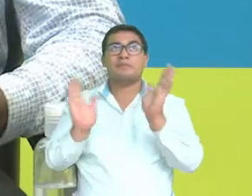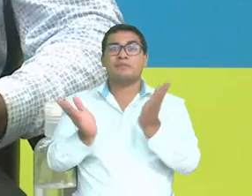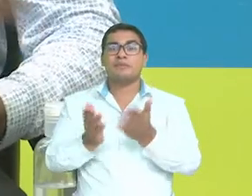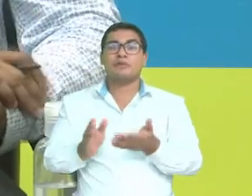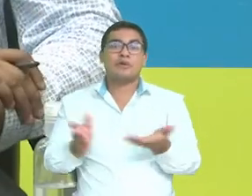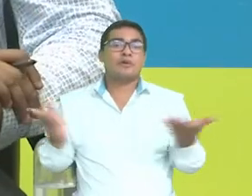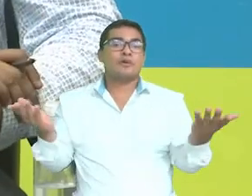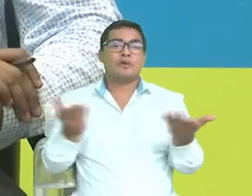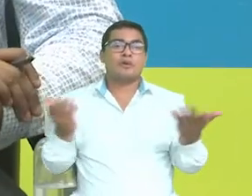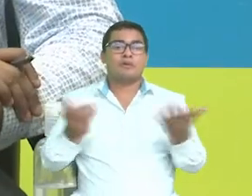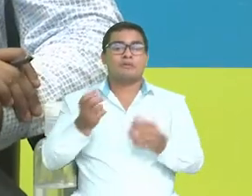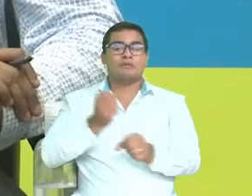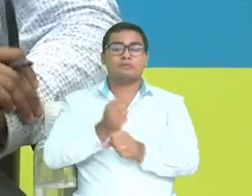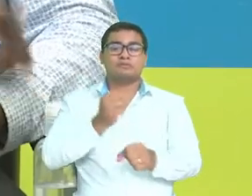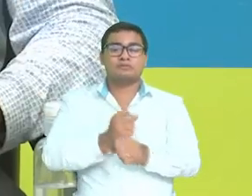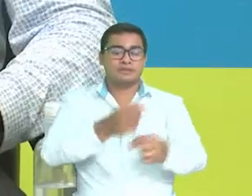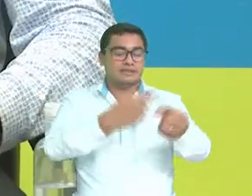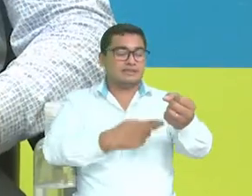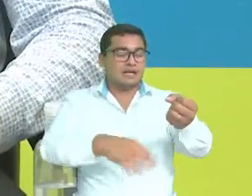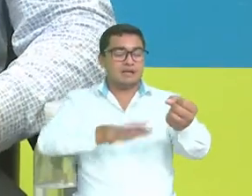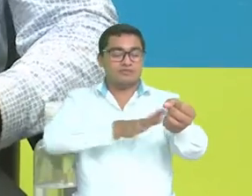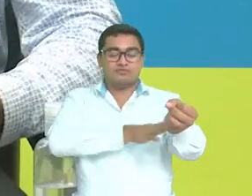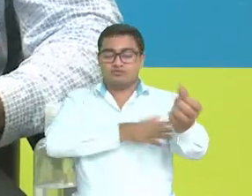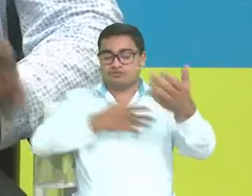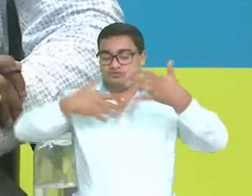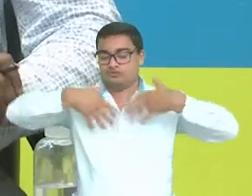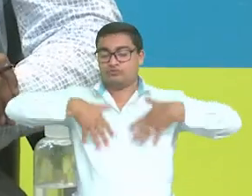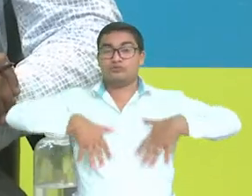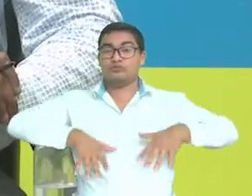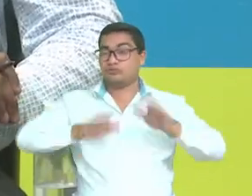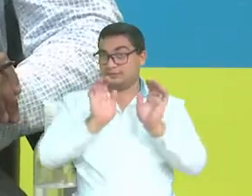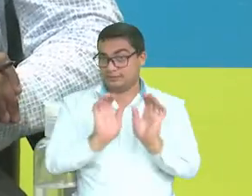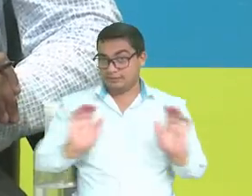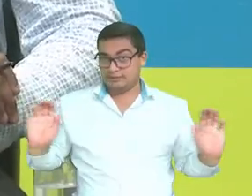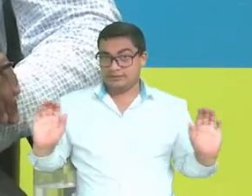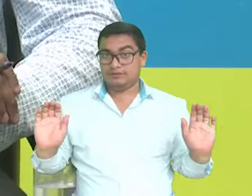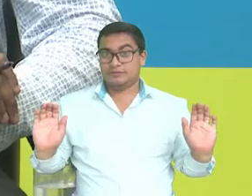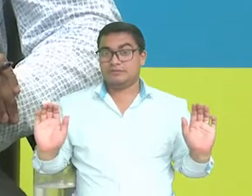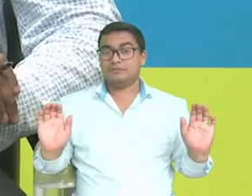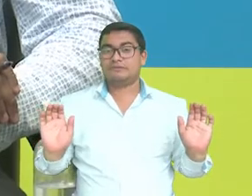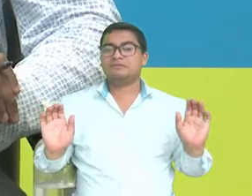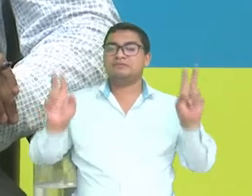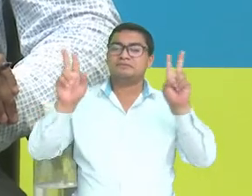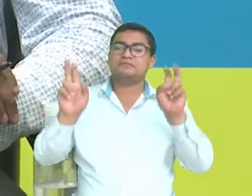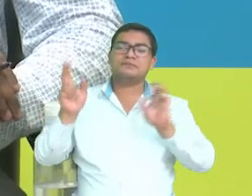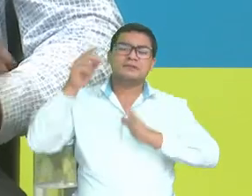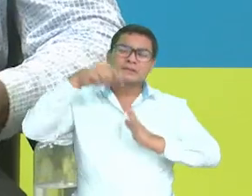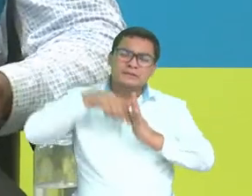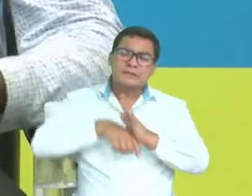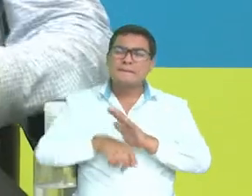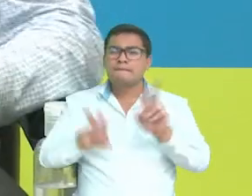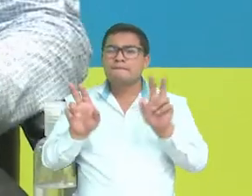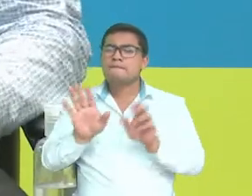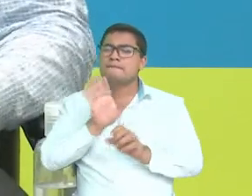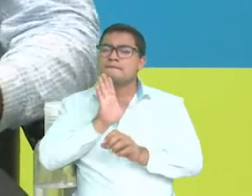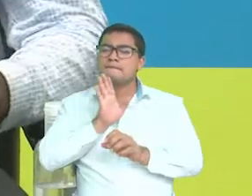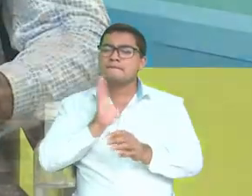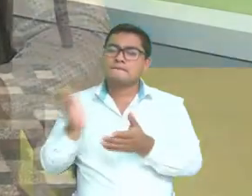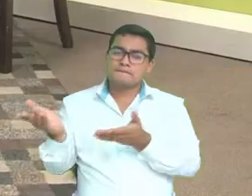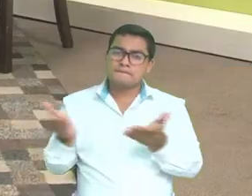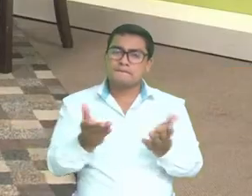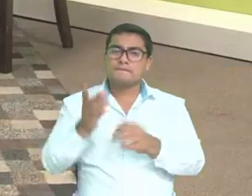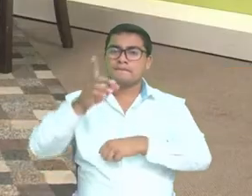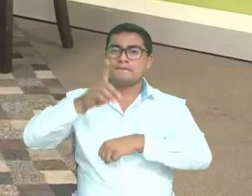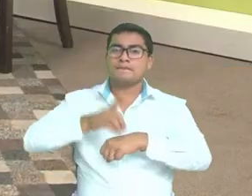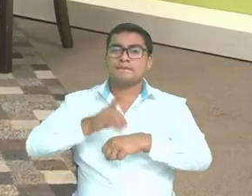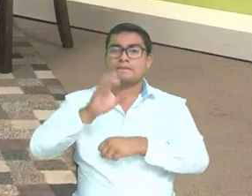cómo funciona el sistema circulatorio en ellos y ellas. Para hablar de este tema a profundidad hemos invitado al doctor Cristian